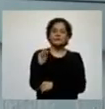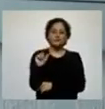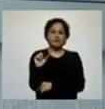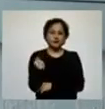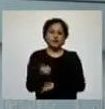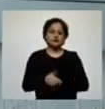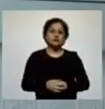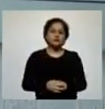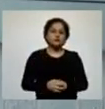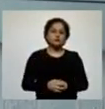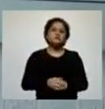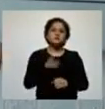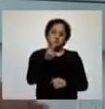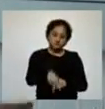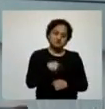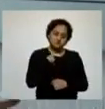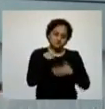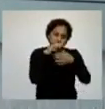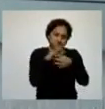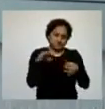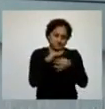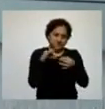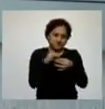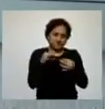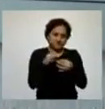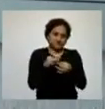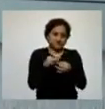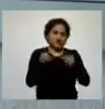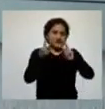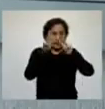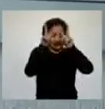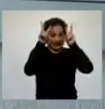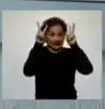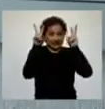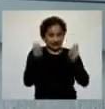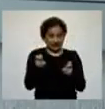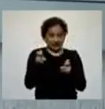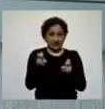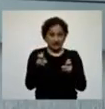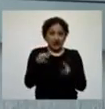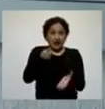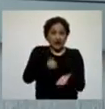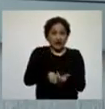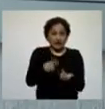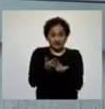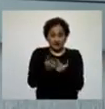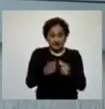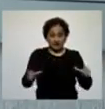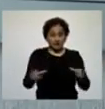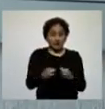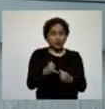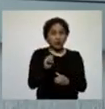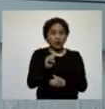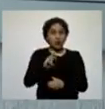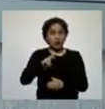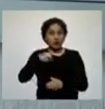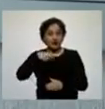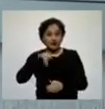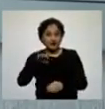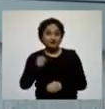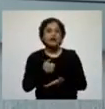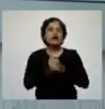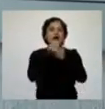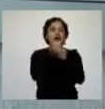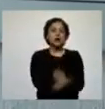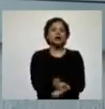Como vuelvo a repetir, su contexto o su función en la orquesta, dentro de la orquesta, es rítmico,